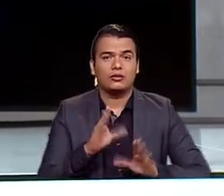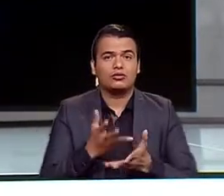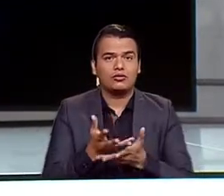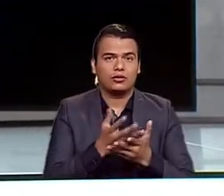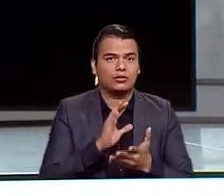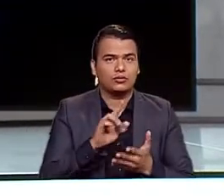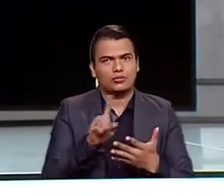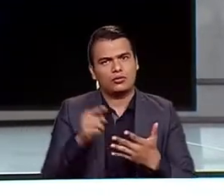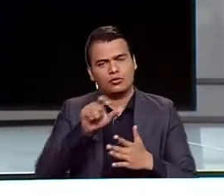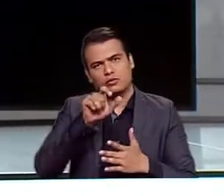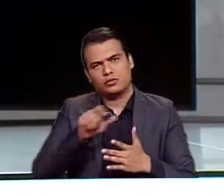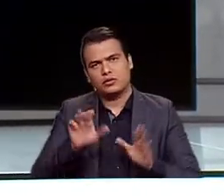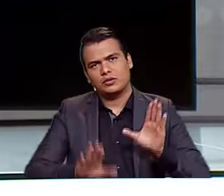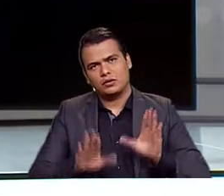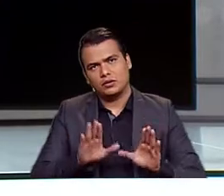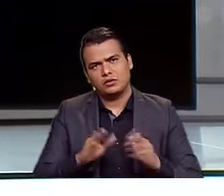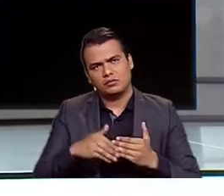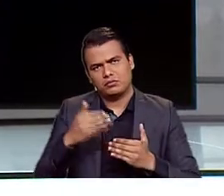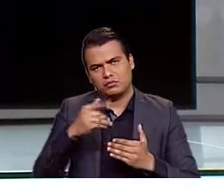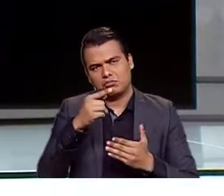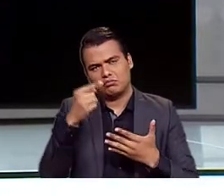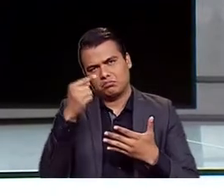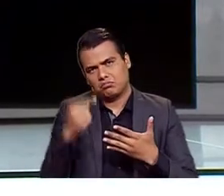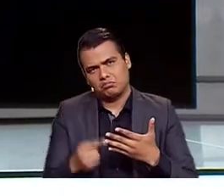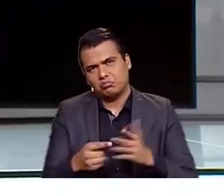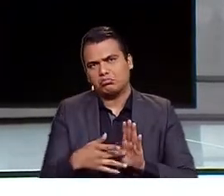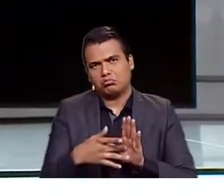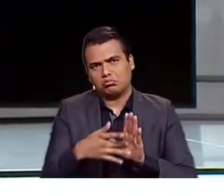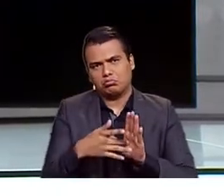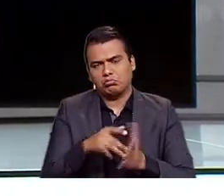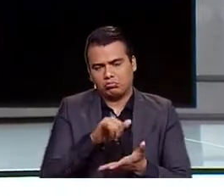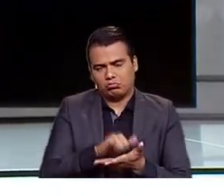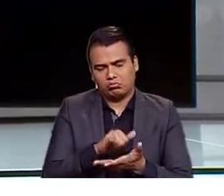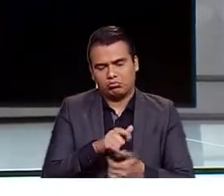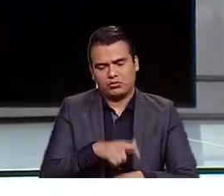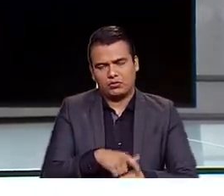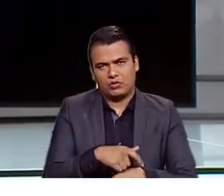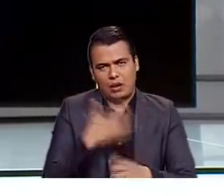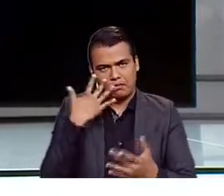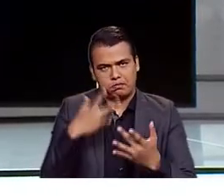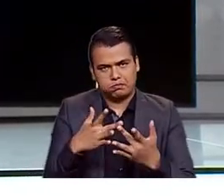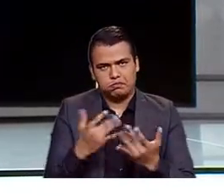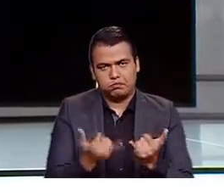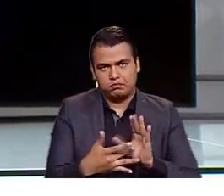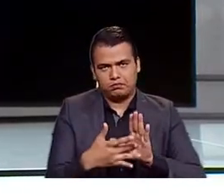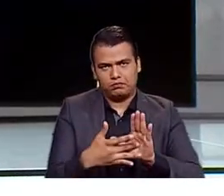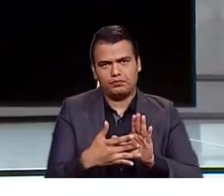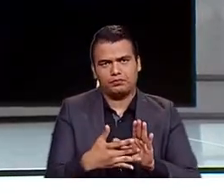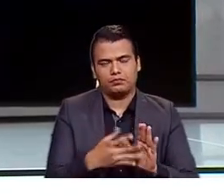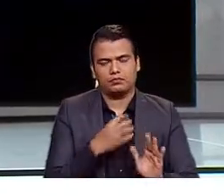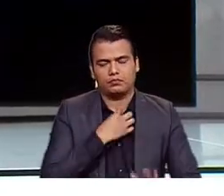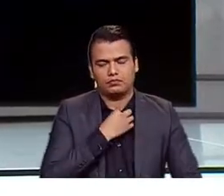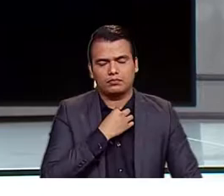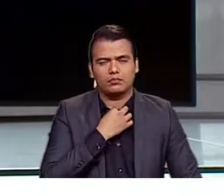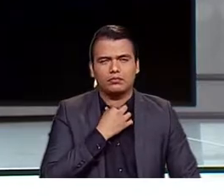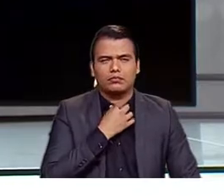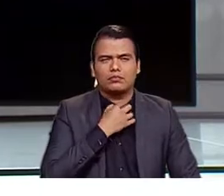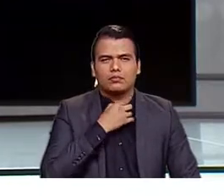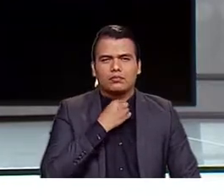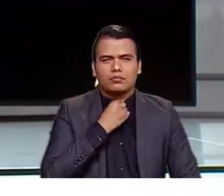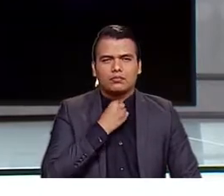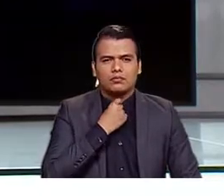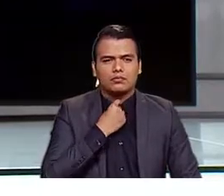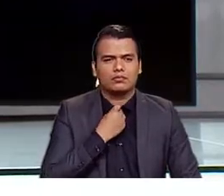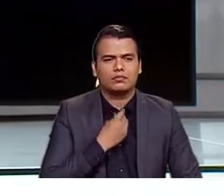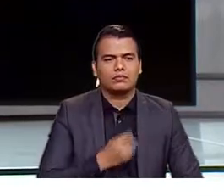demás aspirantes tendrán derecho en nuestras siguientes emisiones al mismo espacio de tiempo que quienes hoy nos presenta nuestro corresponsal. Cristian, muy buenas noches.